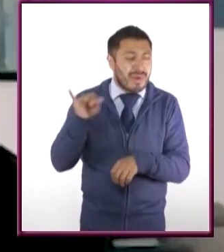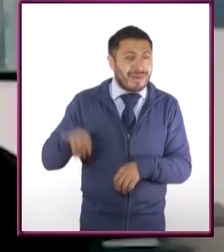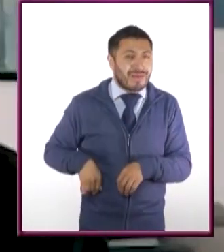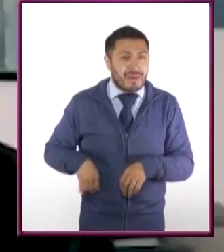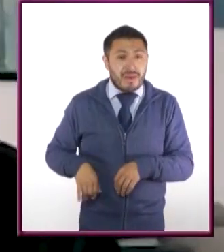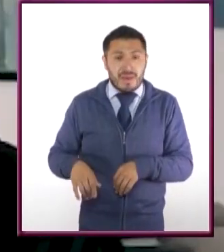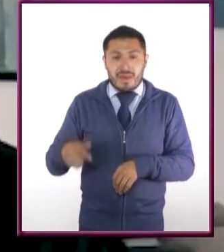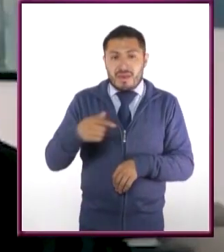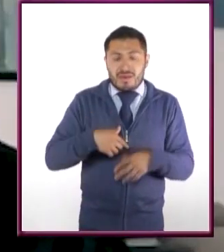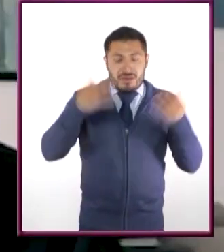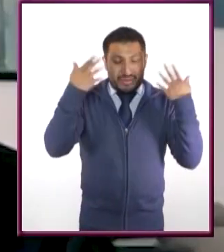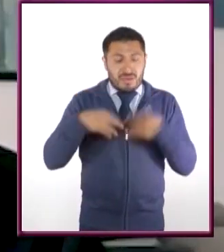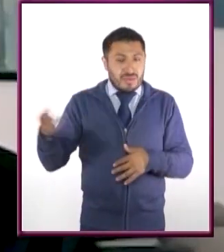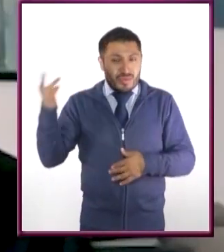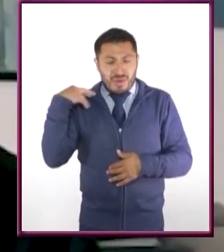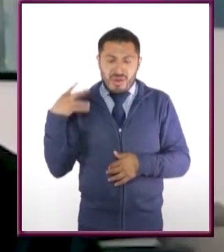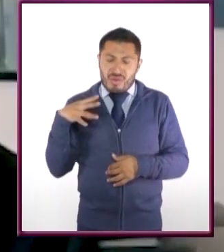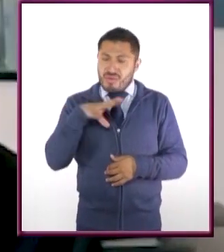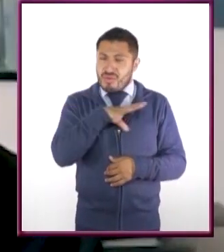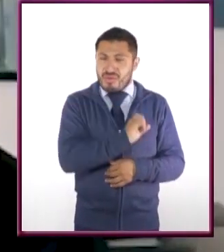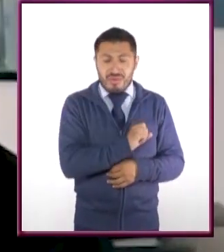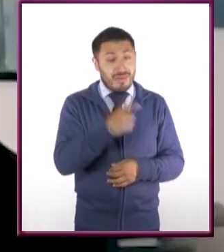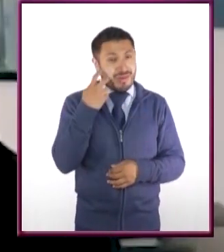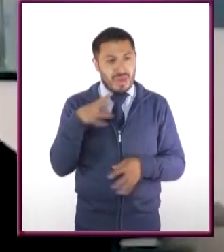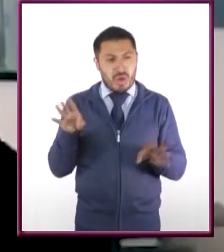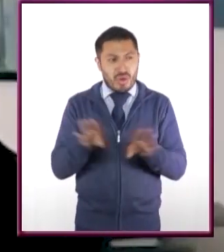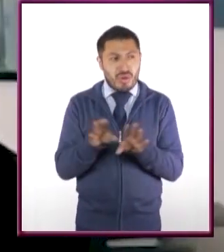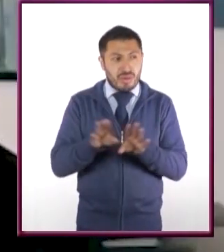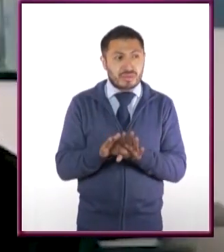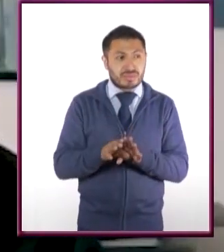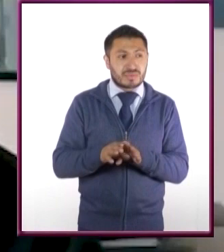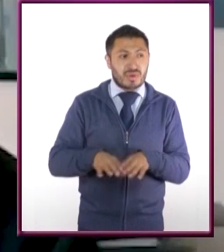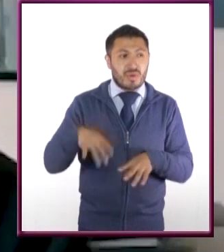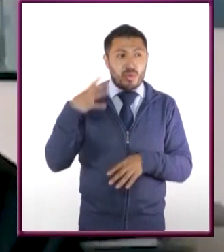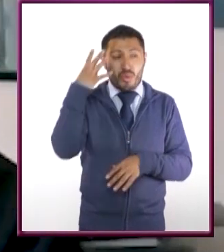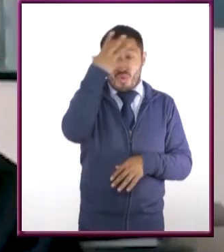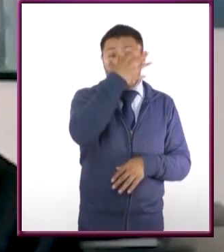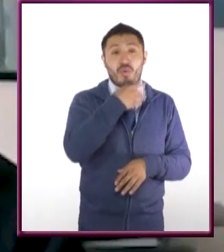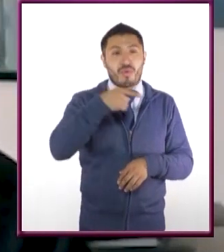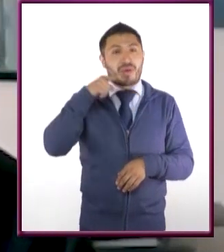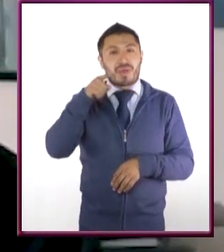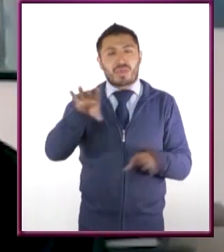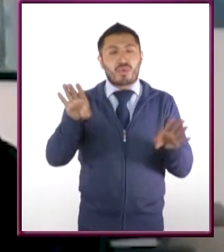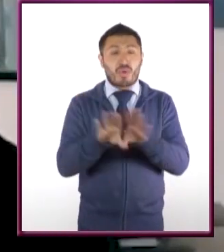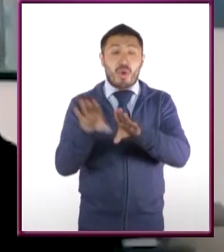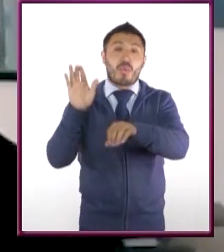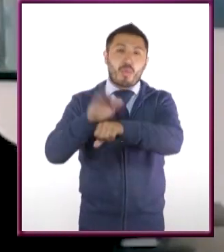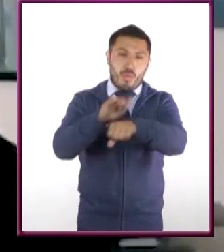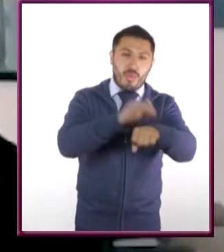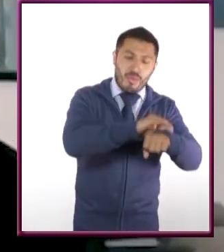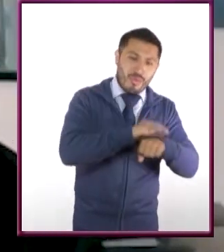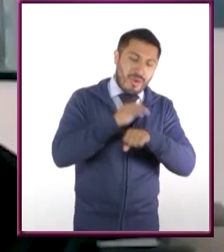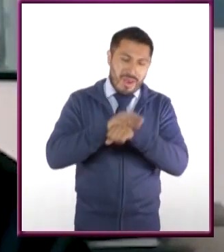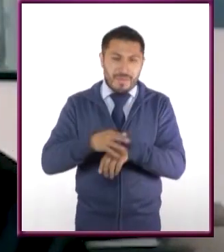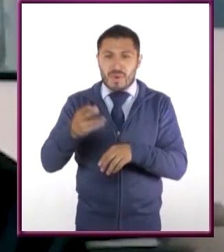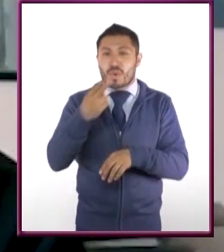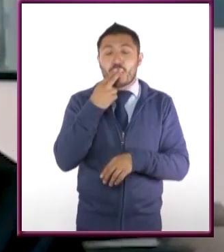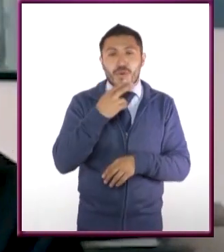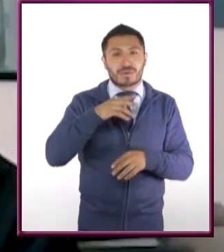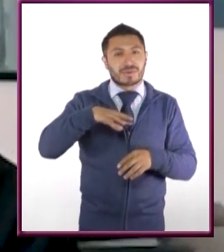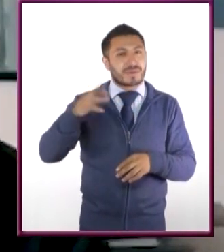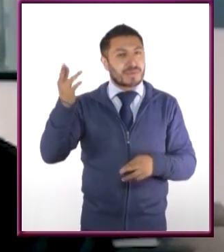ser radioaficionado, para empezar, es un área muy bonita porque te hace ser amigos utilizando las ondas de